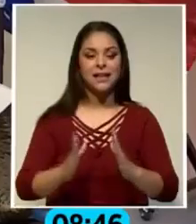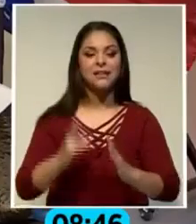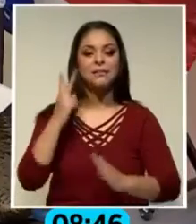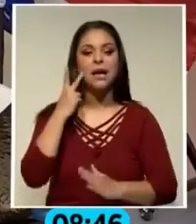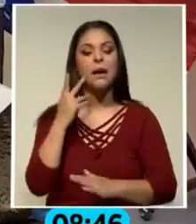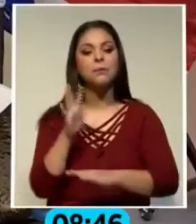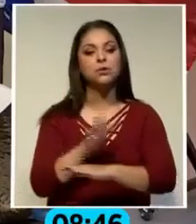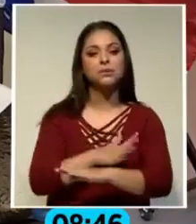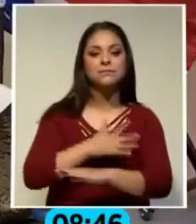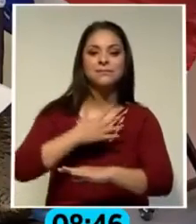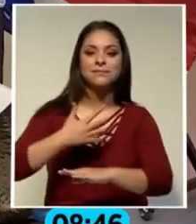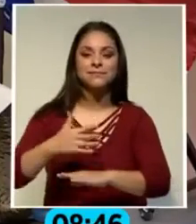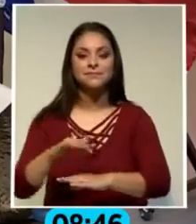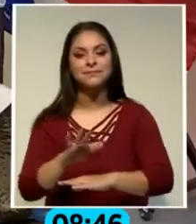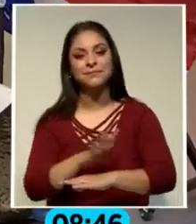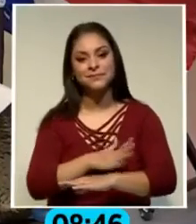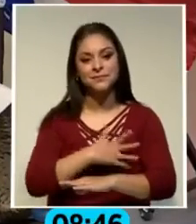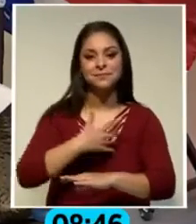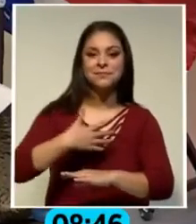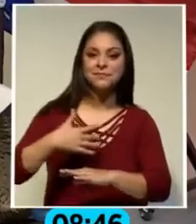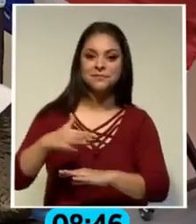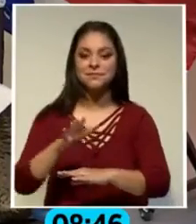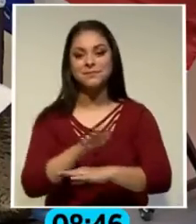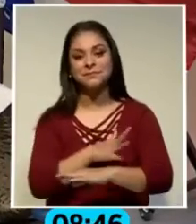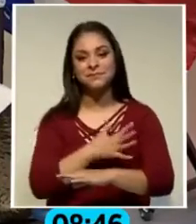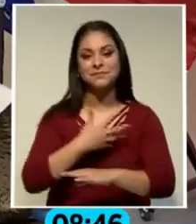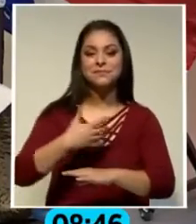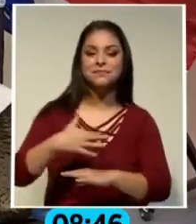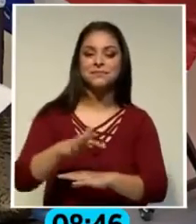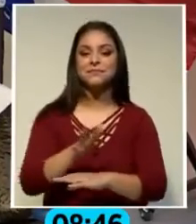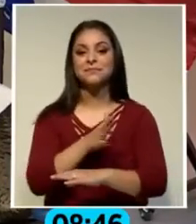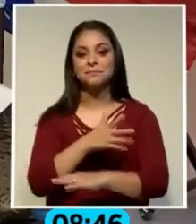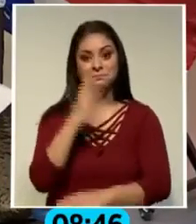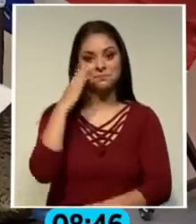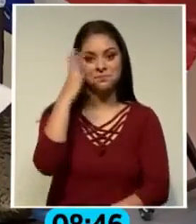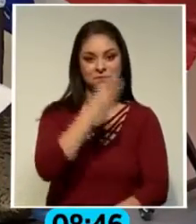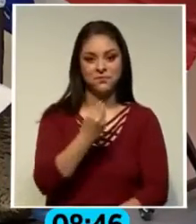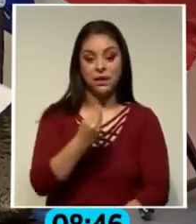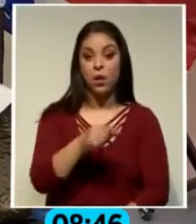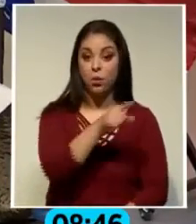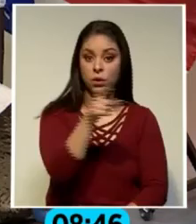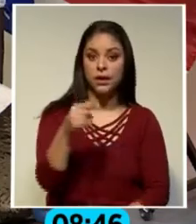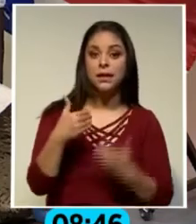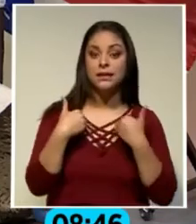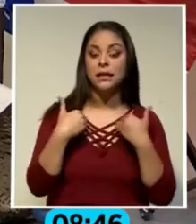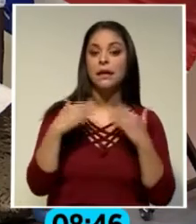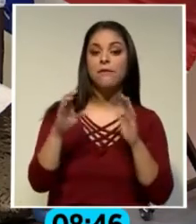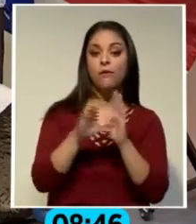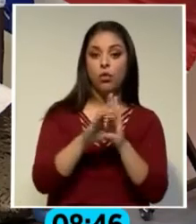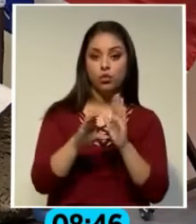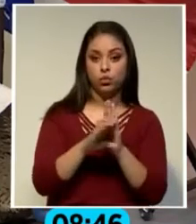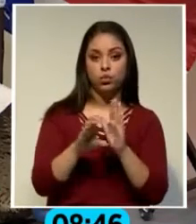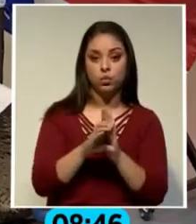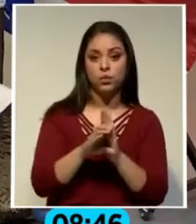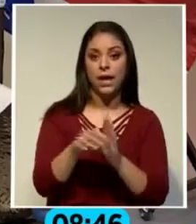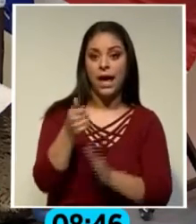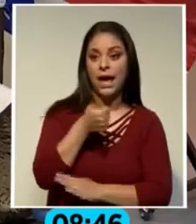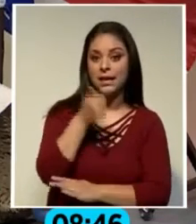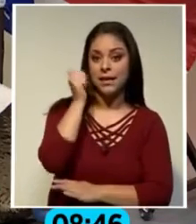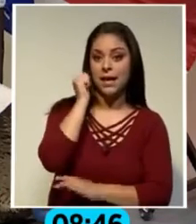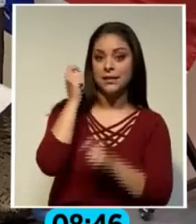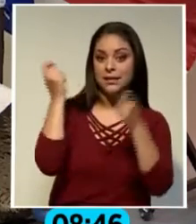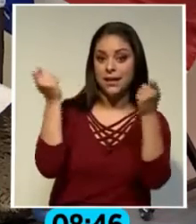niña! ¡Óigala, qué linda! ¡Ay, qué bonito! Y bueno, si tienen fotos aún de las celebraciones de ayer o en